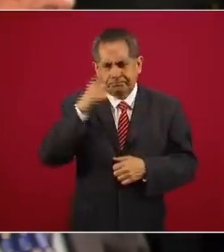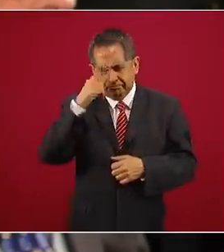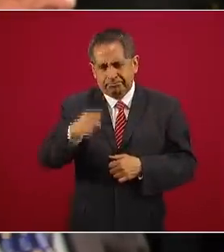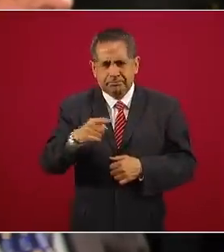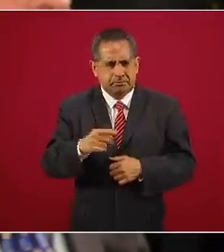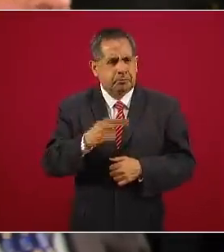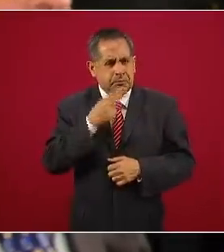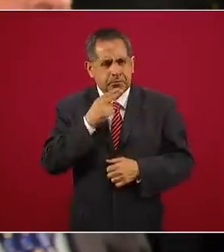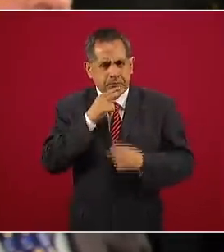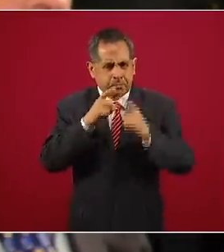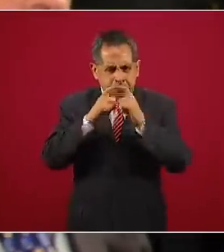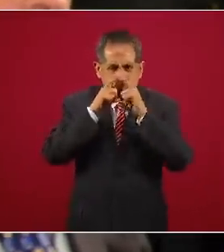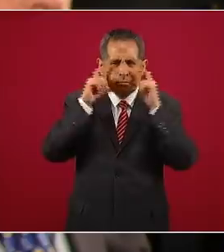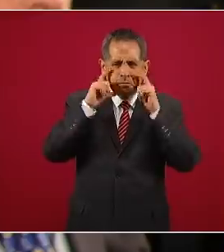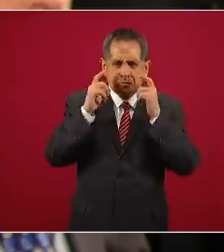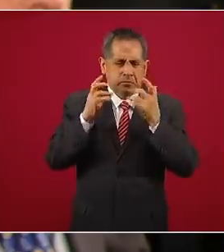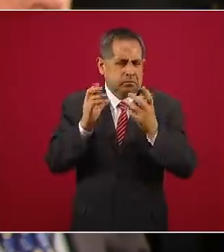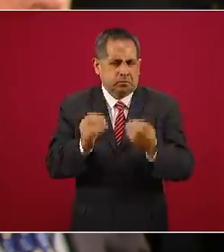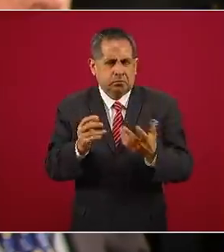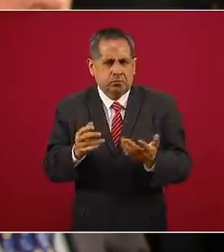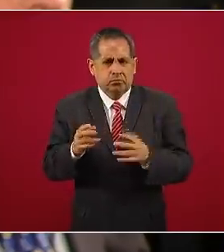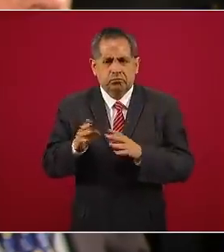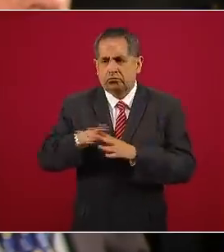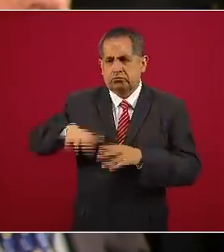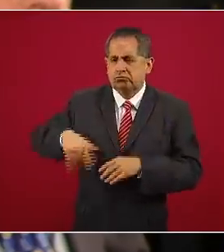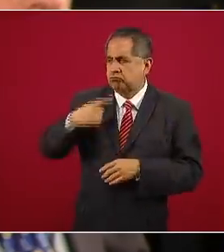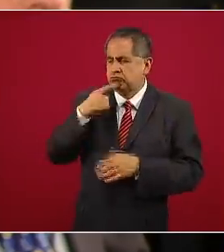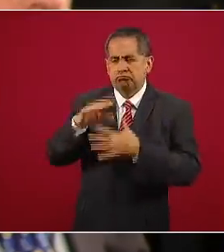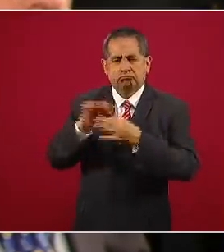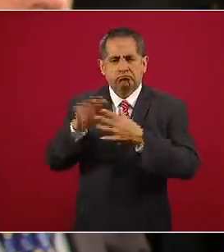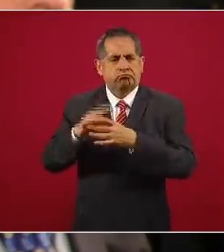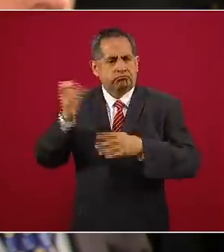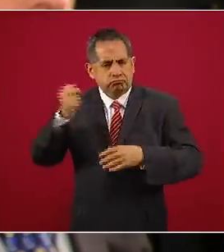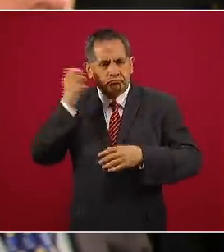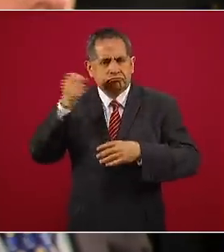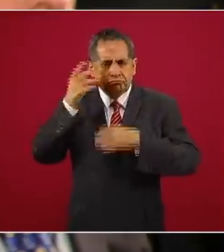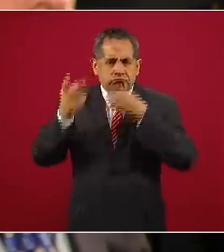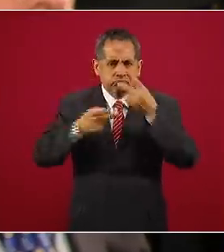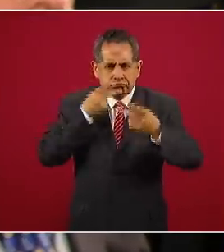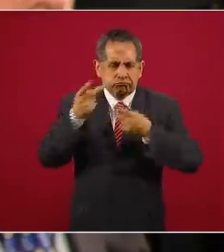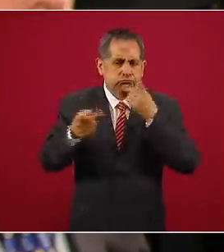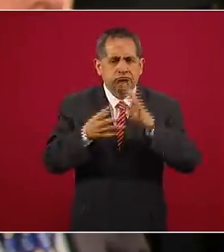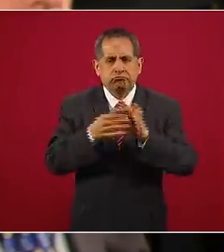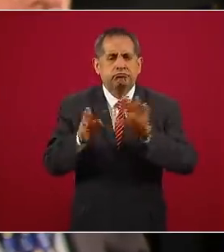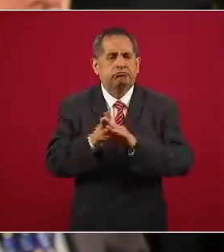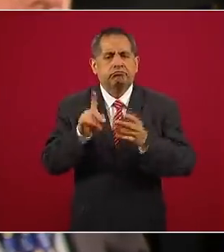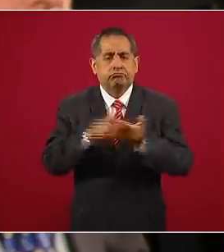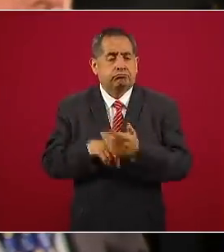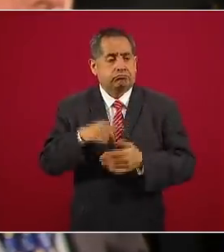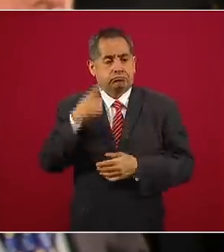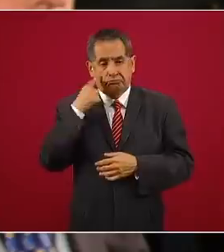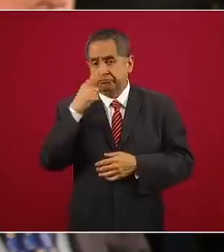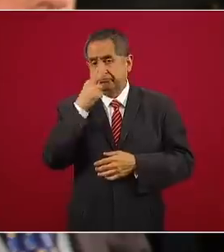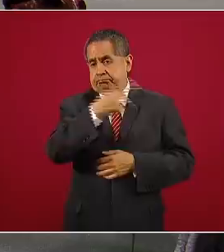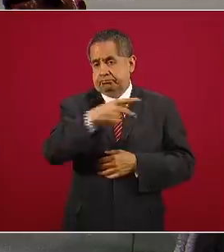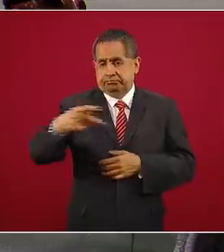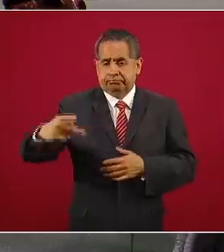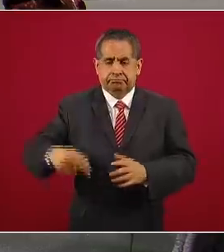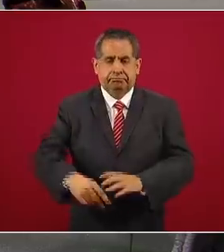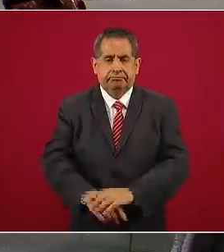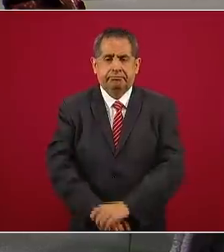que ya utilice el cubrebocas o como lo ha mencionado en en conferencias pasadas después es un ejercicio de libertad